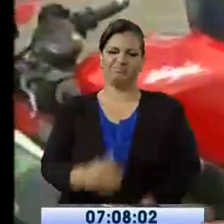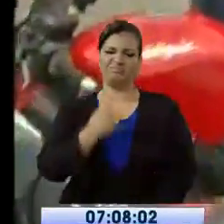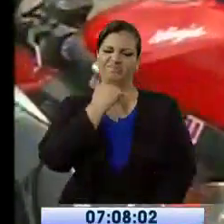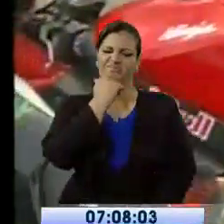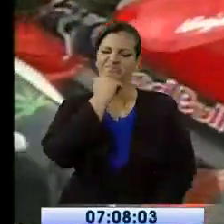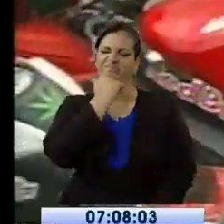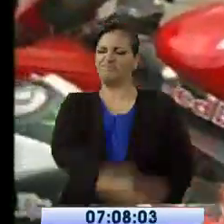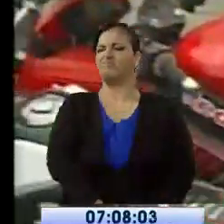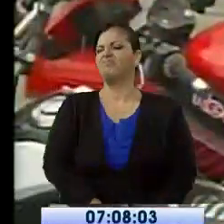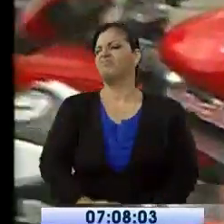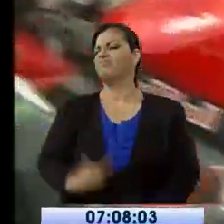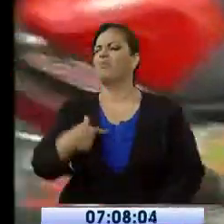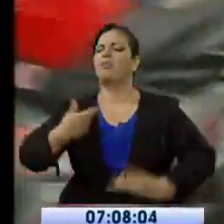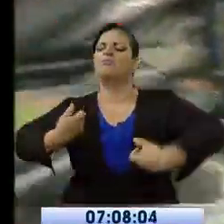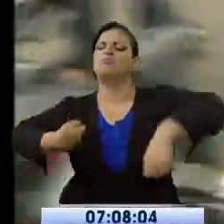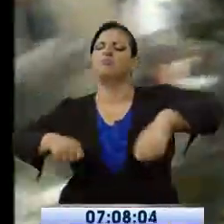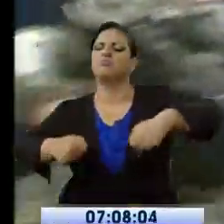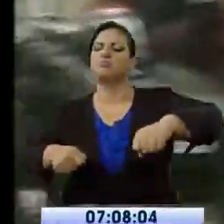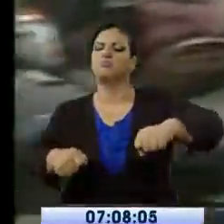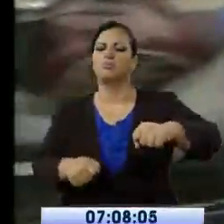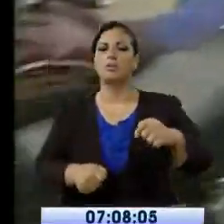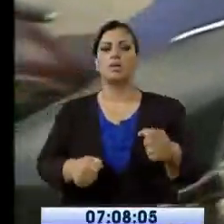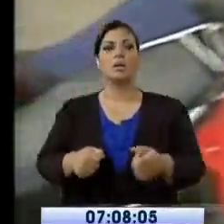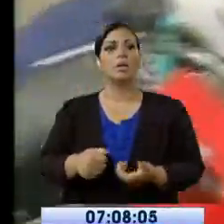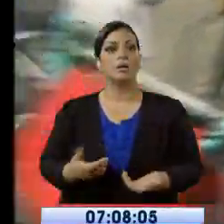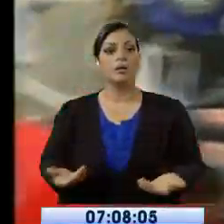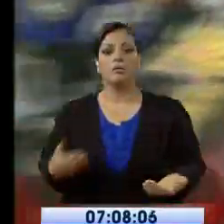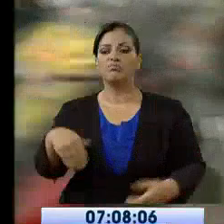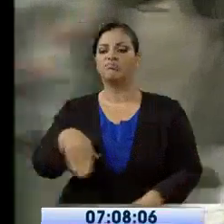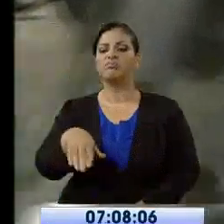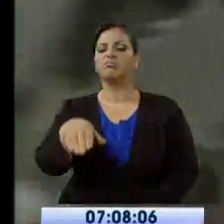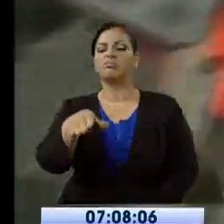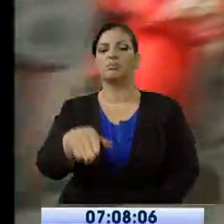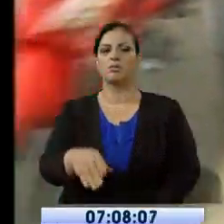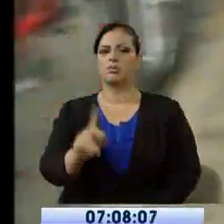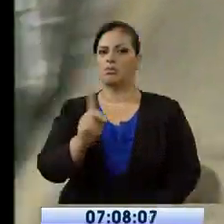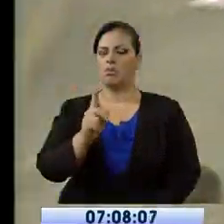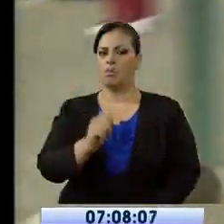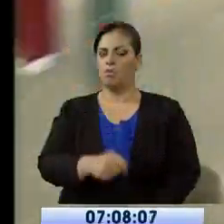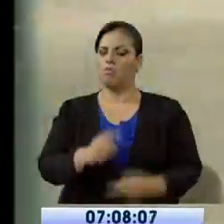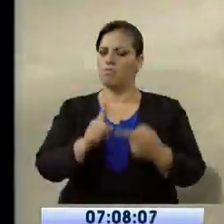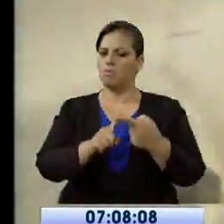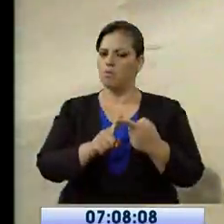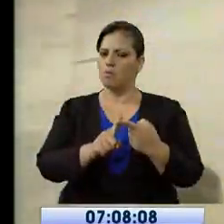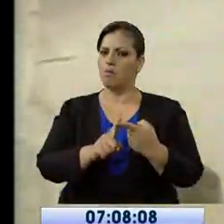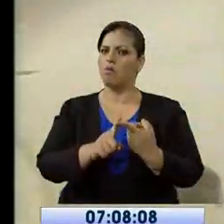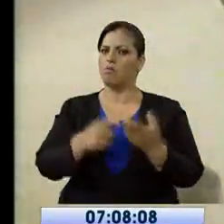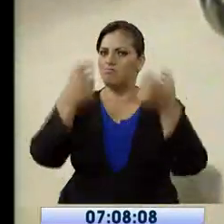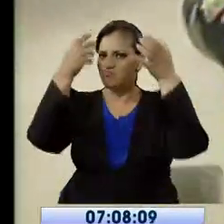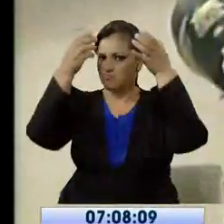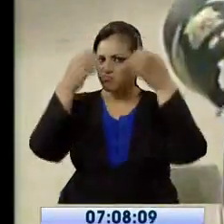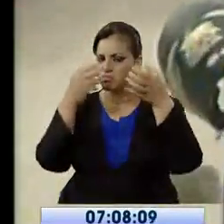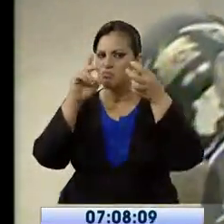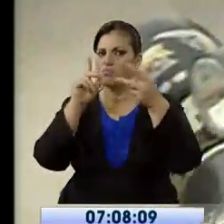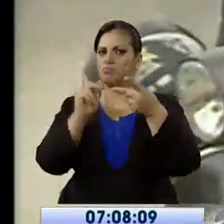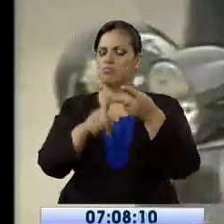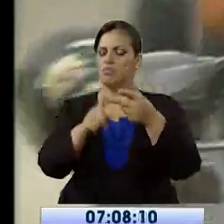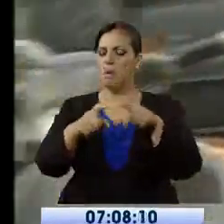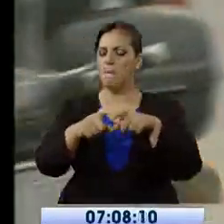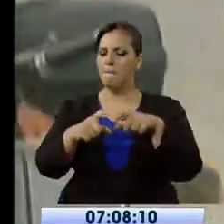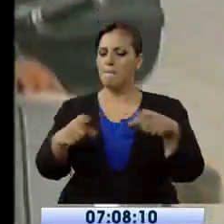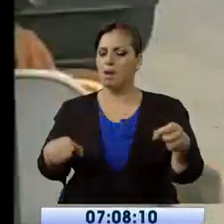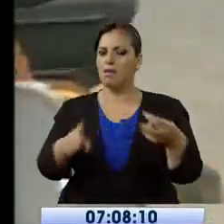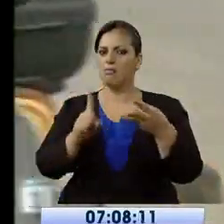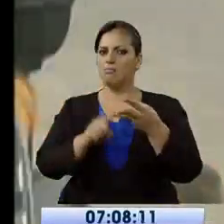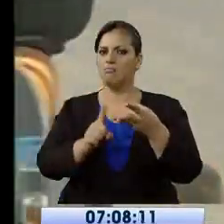deben de tener, ¿no? Entonces, creo que debería tener más cuidado, más responsabilidad en esto. Muchas gracias. Y